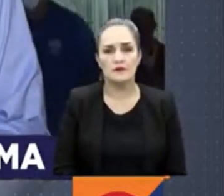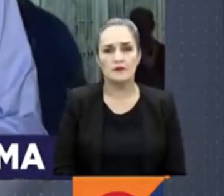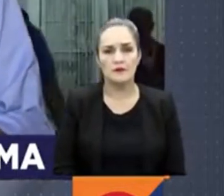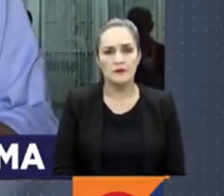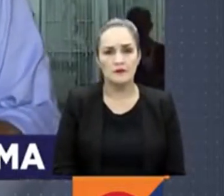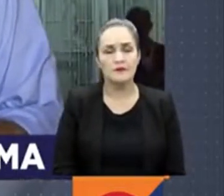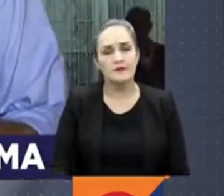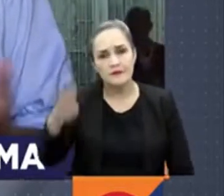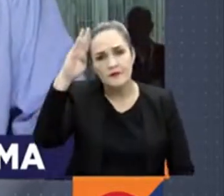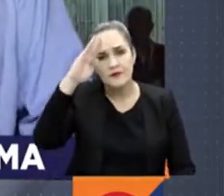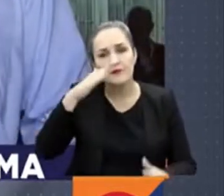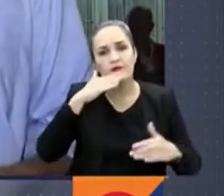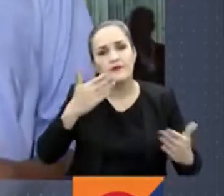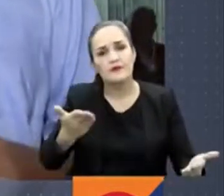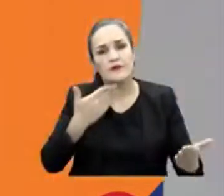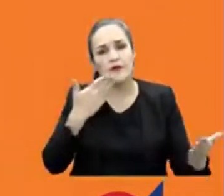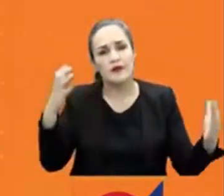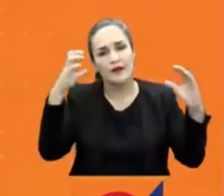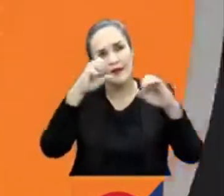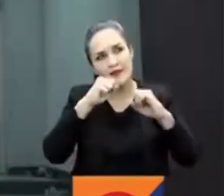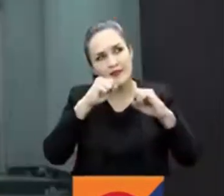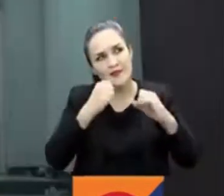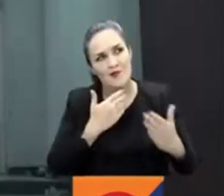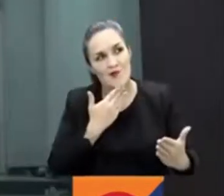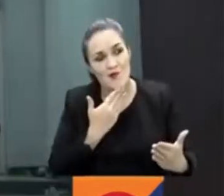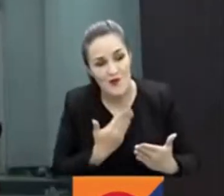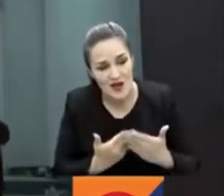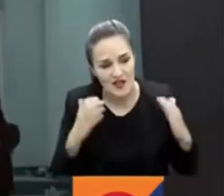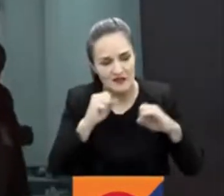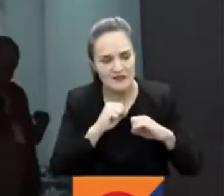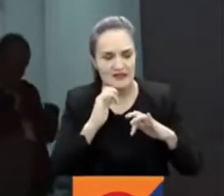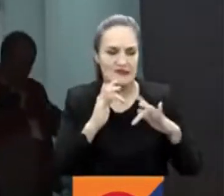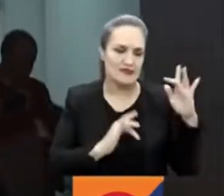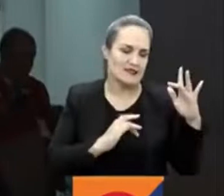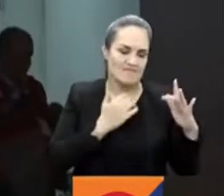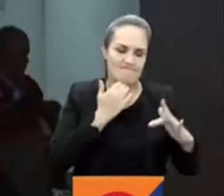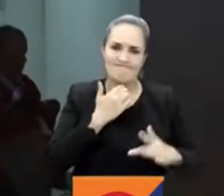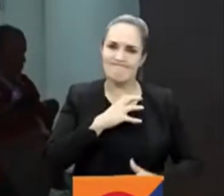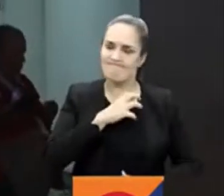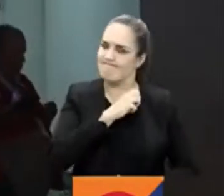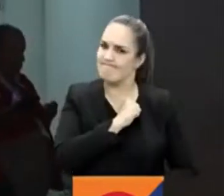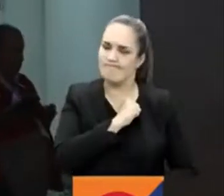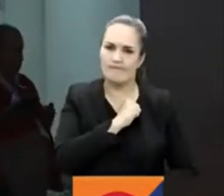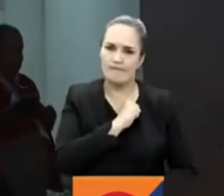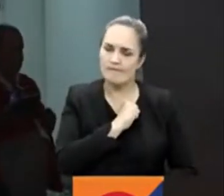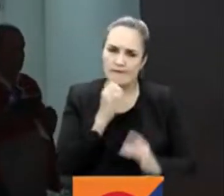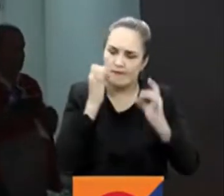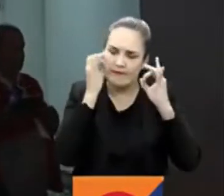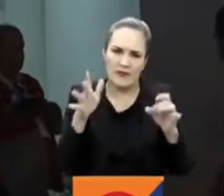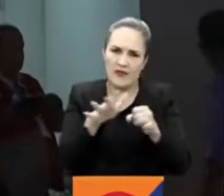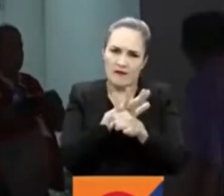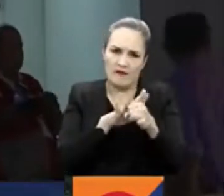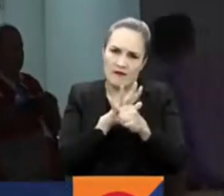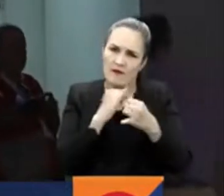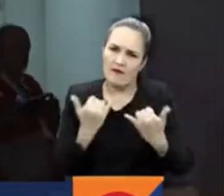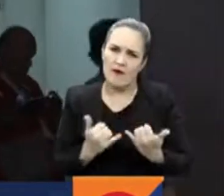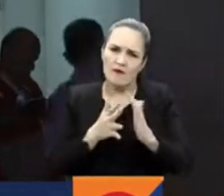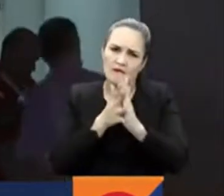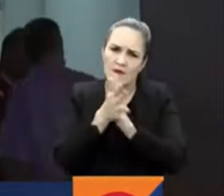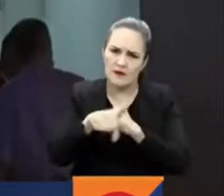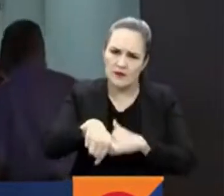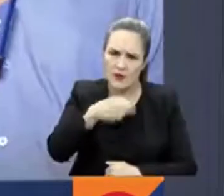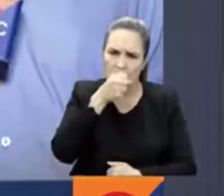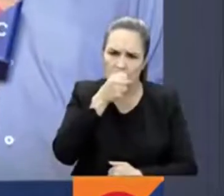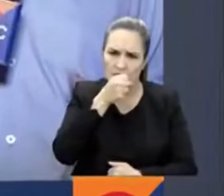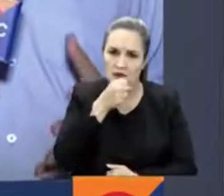Dina, ¿qué tal? Muy buenas noches. Bueno, si se pueden decir buenas, porque es lamentable la noticia con la que abrimos este noticiero, y es que al menos 4 personas,